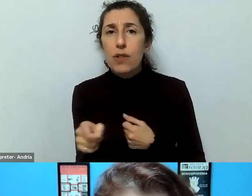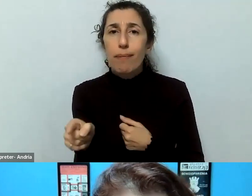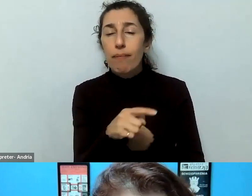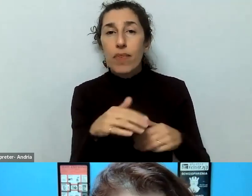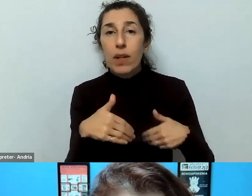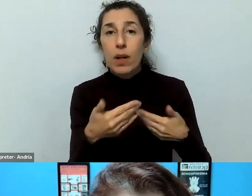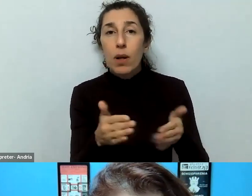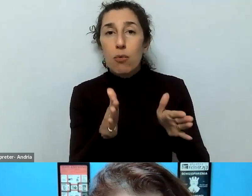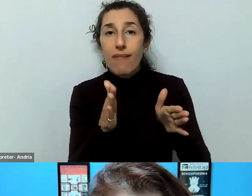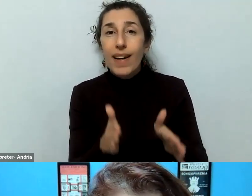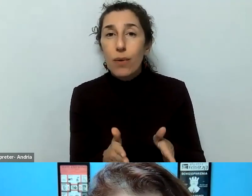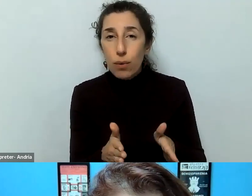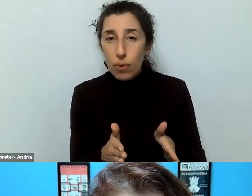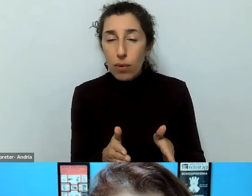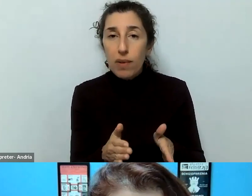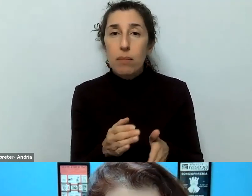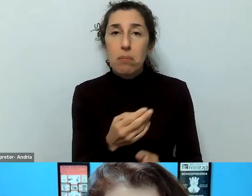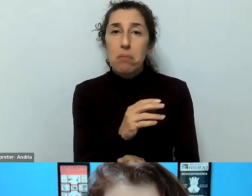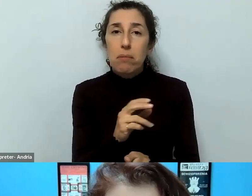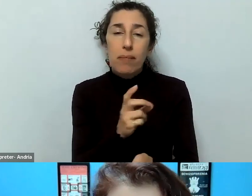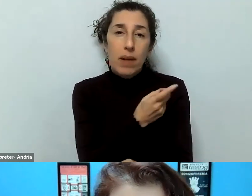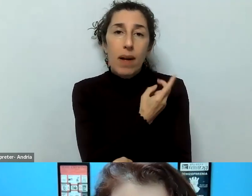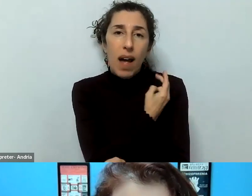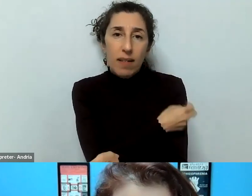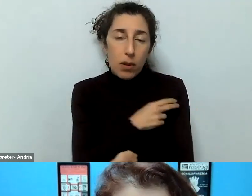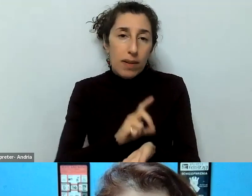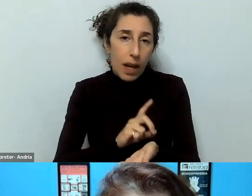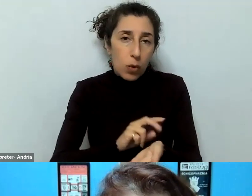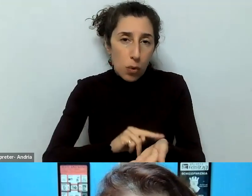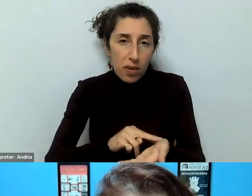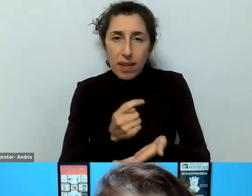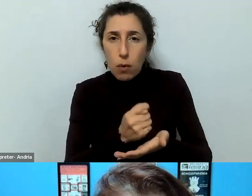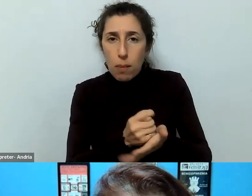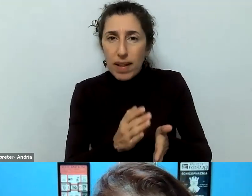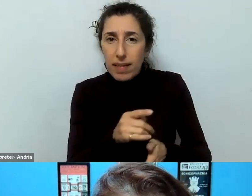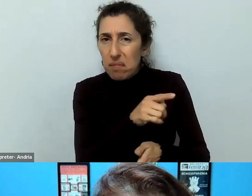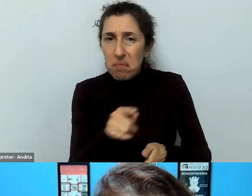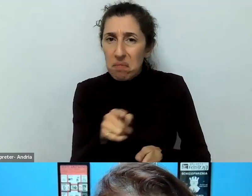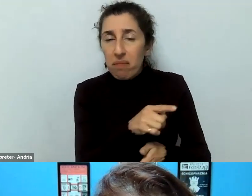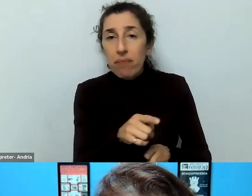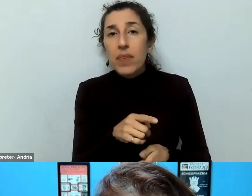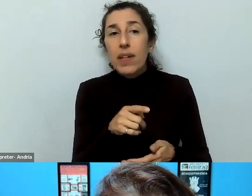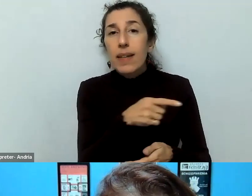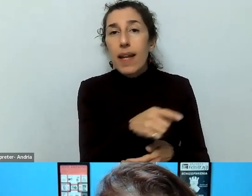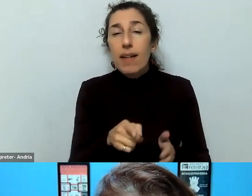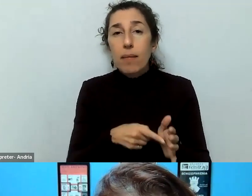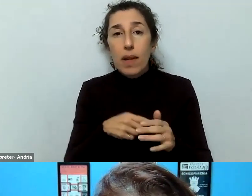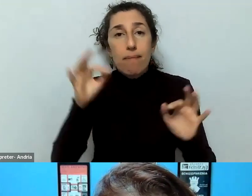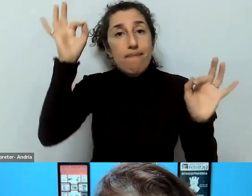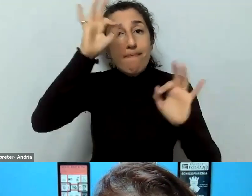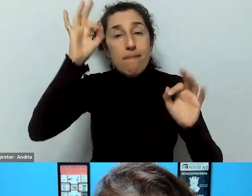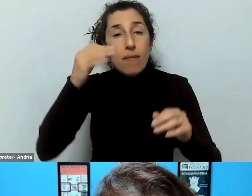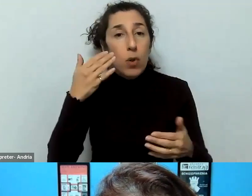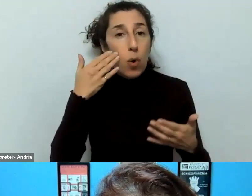usando tiene evidencias de que sí funciona? Porque muchas de ellas se ha mostrado que no